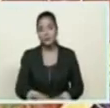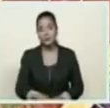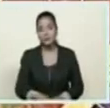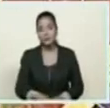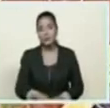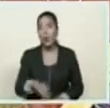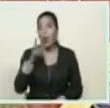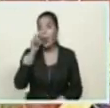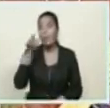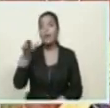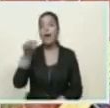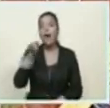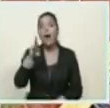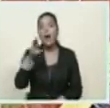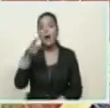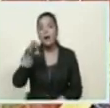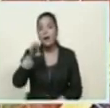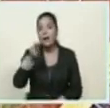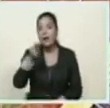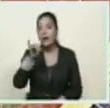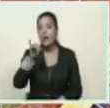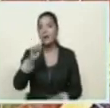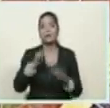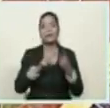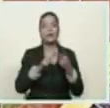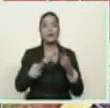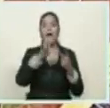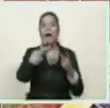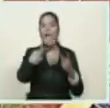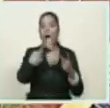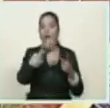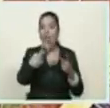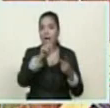argenis hagan nos esperaban aquí